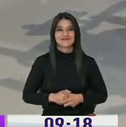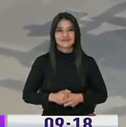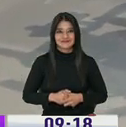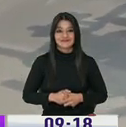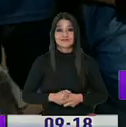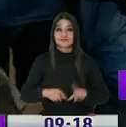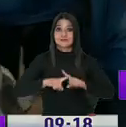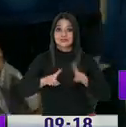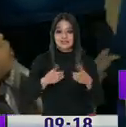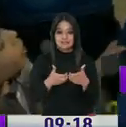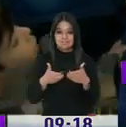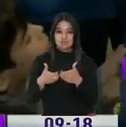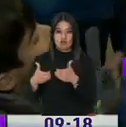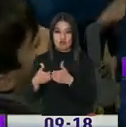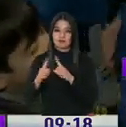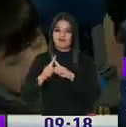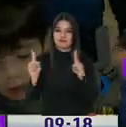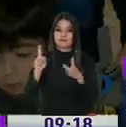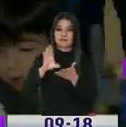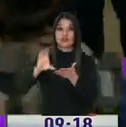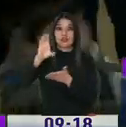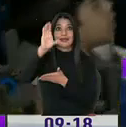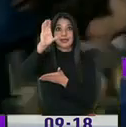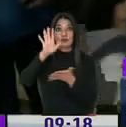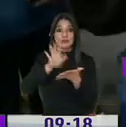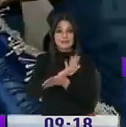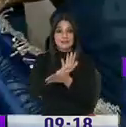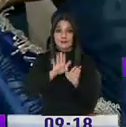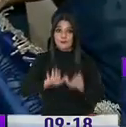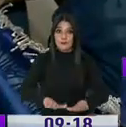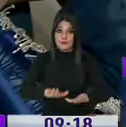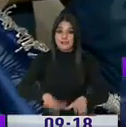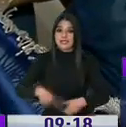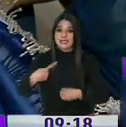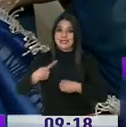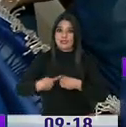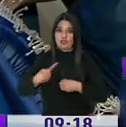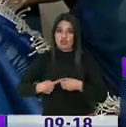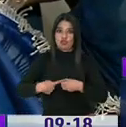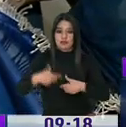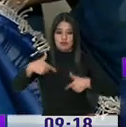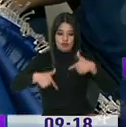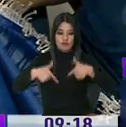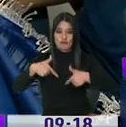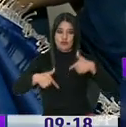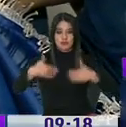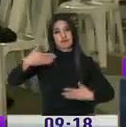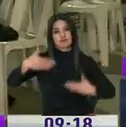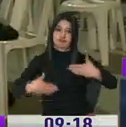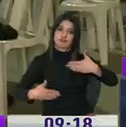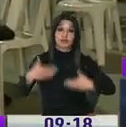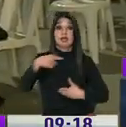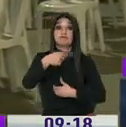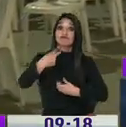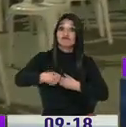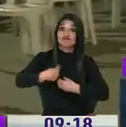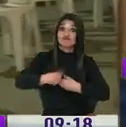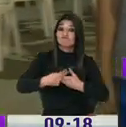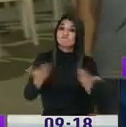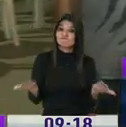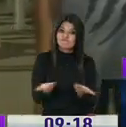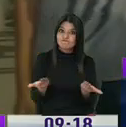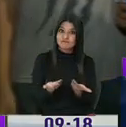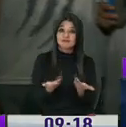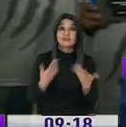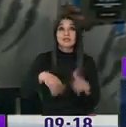varios equipos provenientes de varias instituciones educativas y escuelas de robótica a nivel nacional participaron de la edición